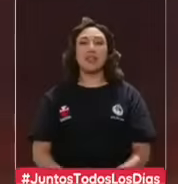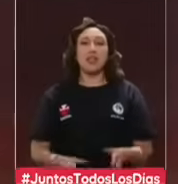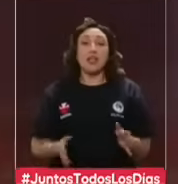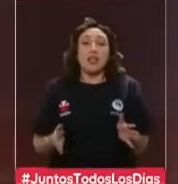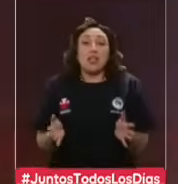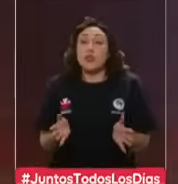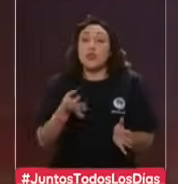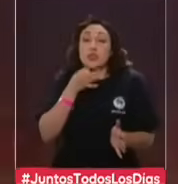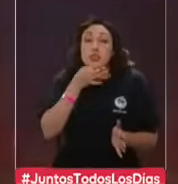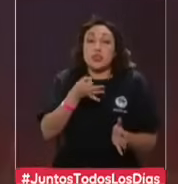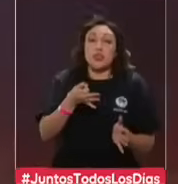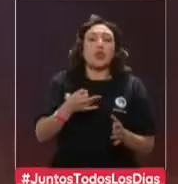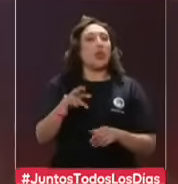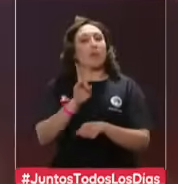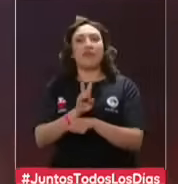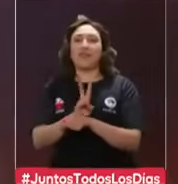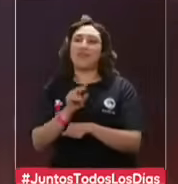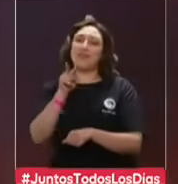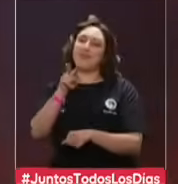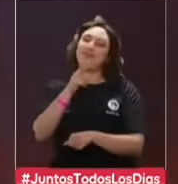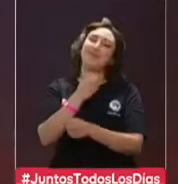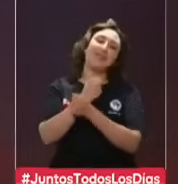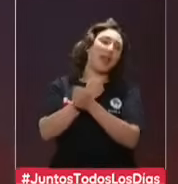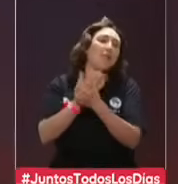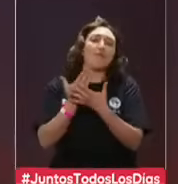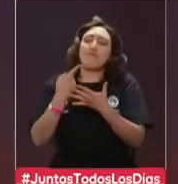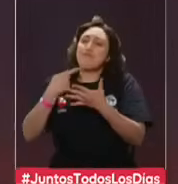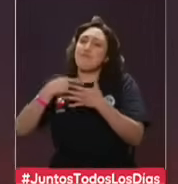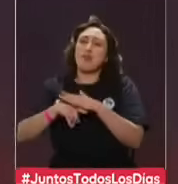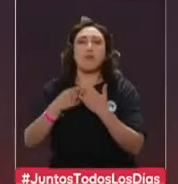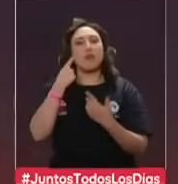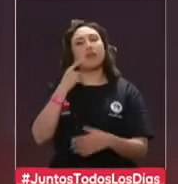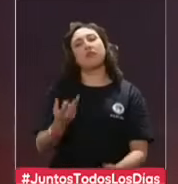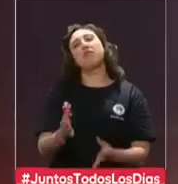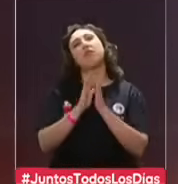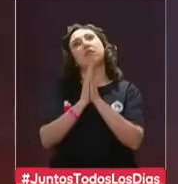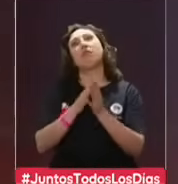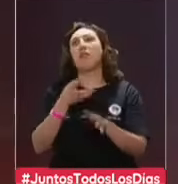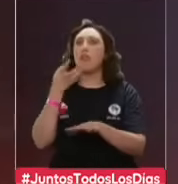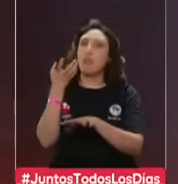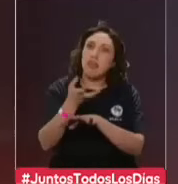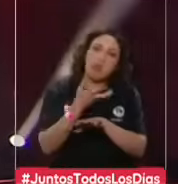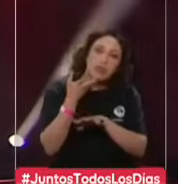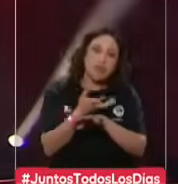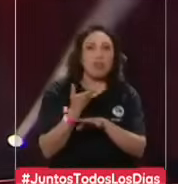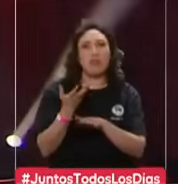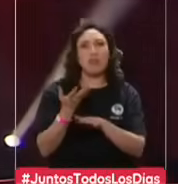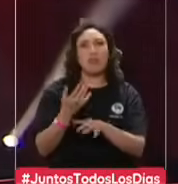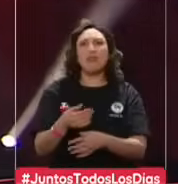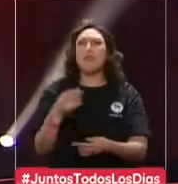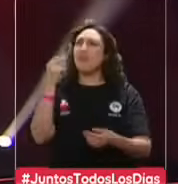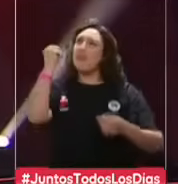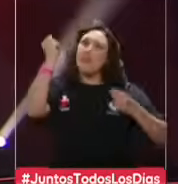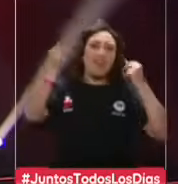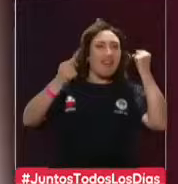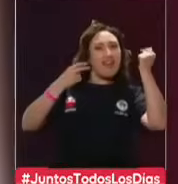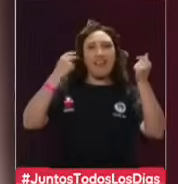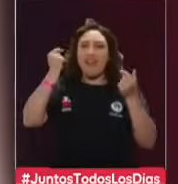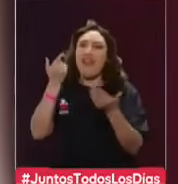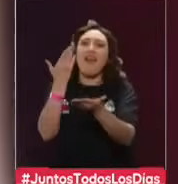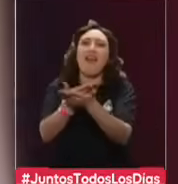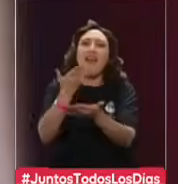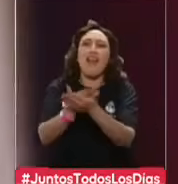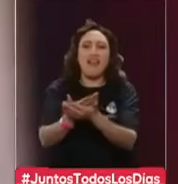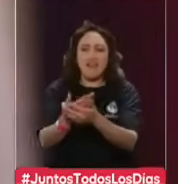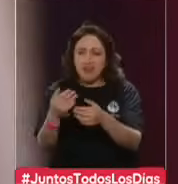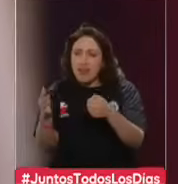Hoy te digo, ya los profesores me encantan, los amo profundamente, pero déjense de hueviar un rato, te juro, porque... Es que se le ocurre pedir mil cosas ahora, fin